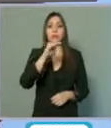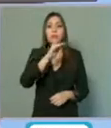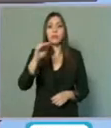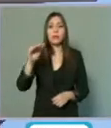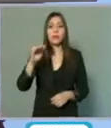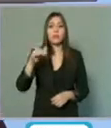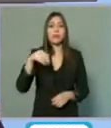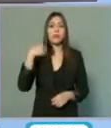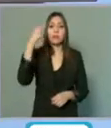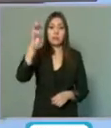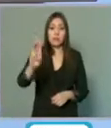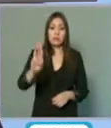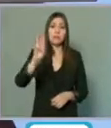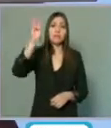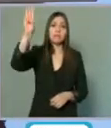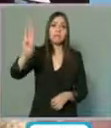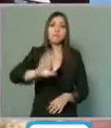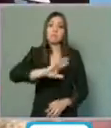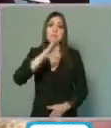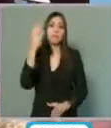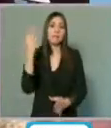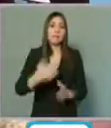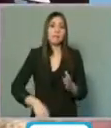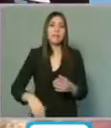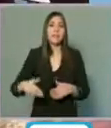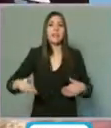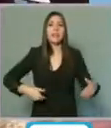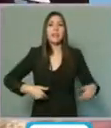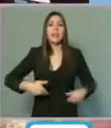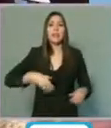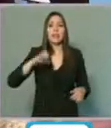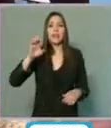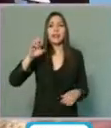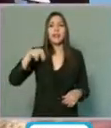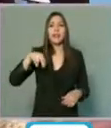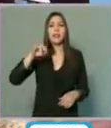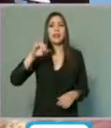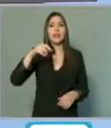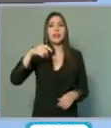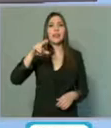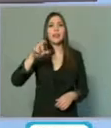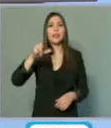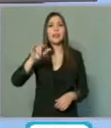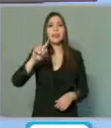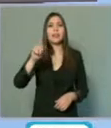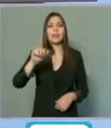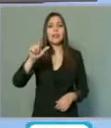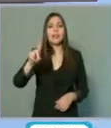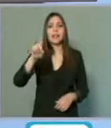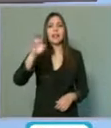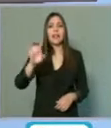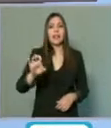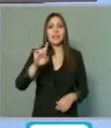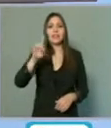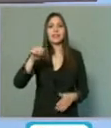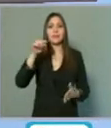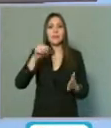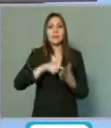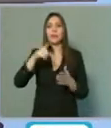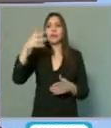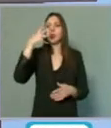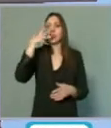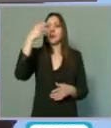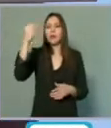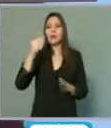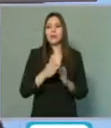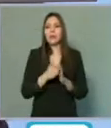queda el próximo y el que sigue. Ok. En el Teatro Enrique Lizalde, que es este teatro que está en Eleuterio Méndez Hierbes del 47 en Coyoacán, a